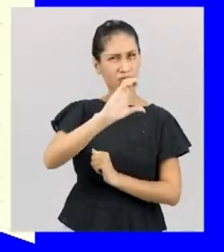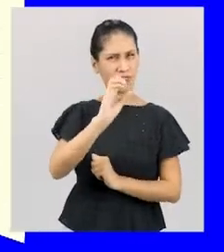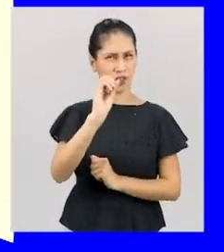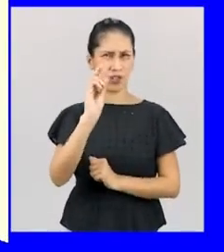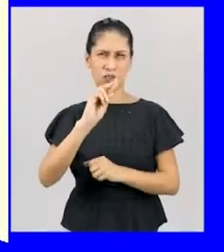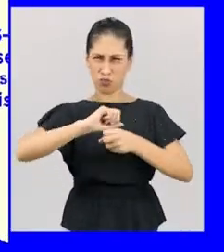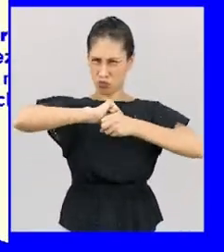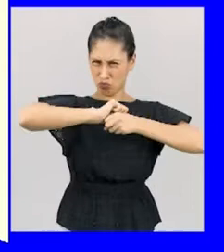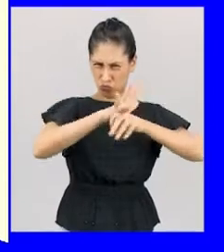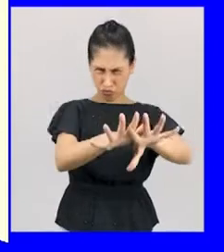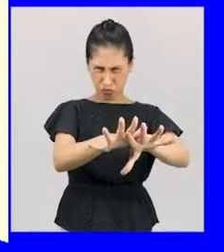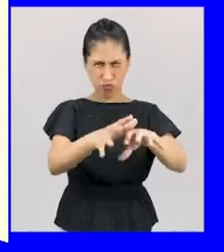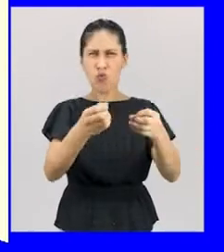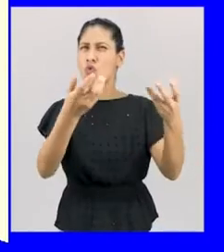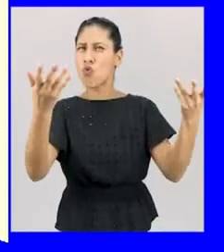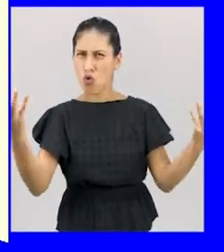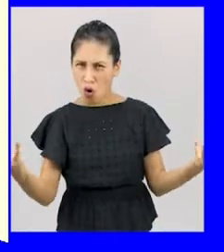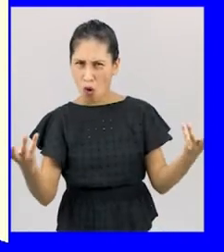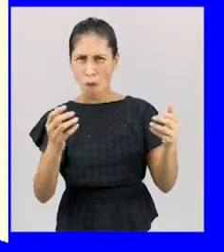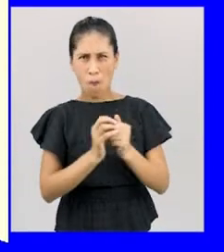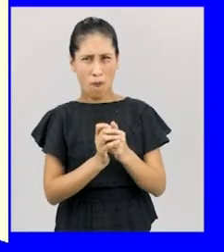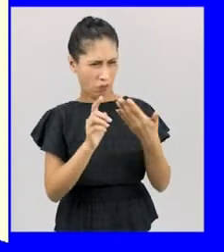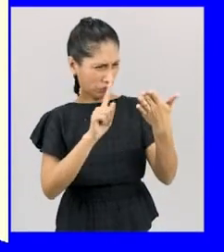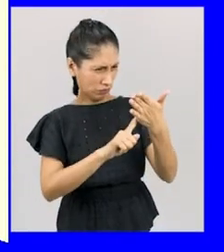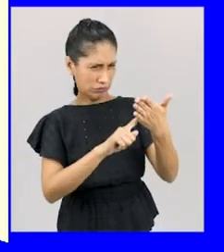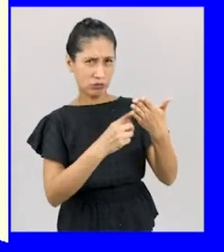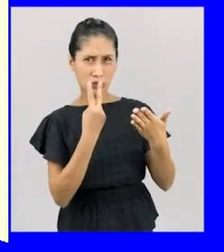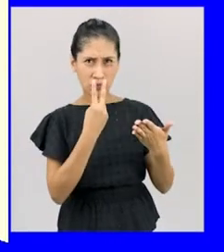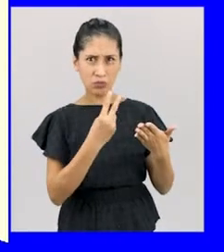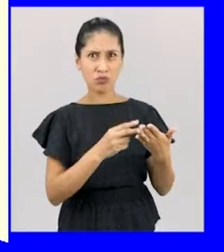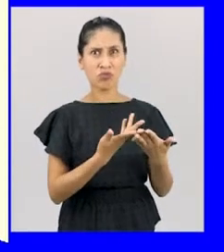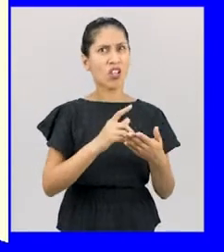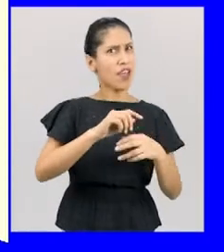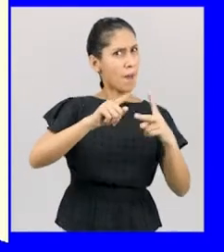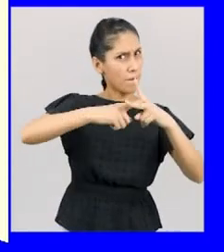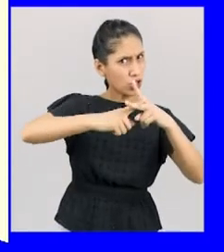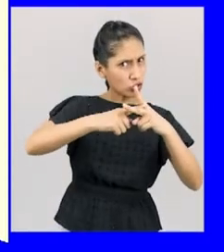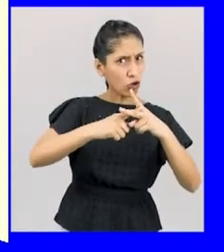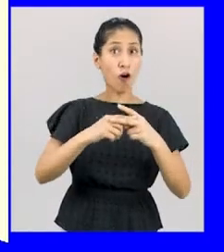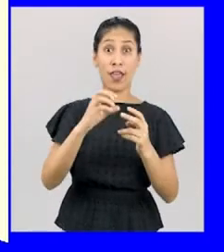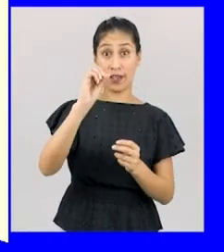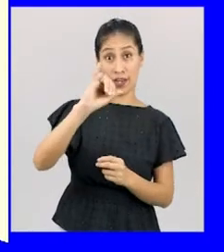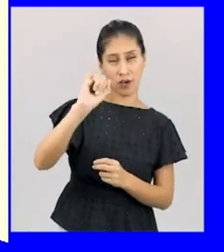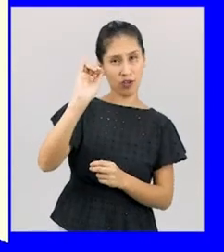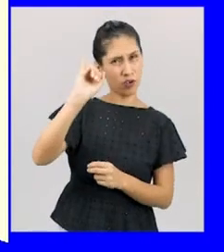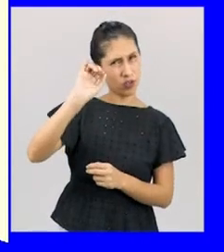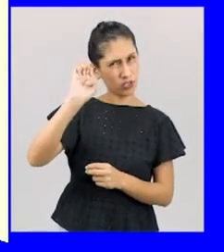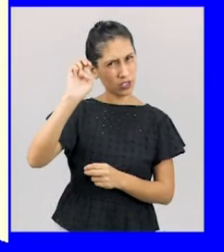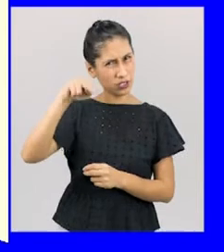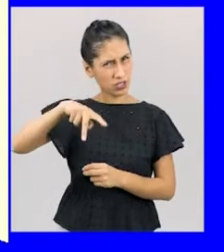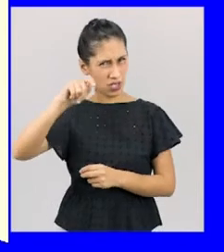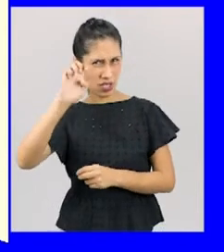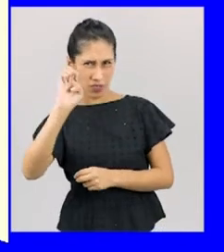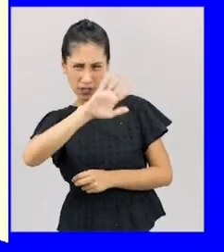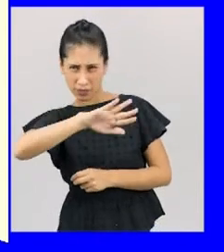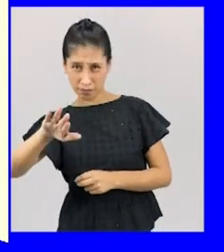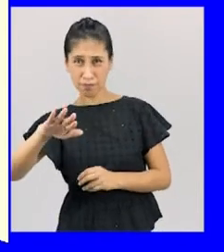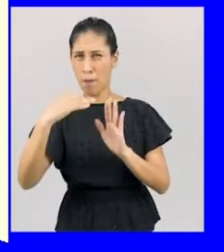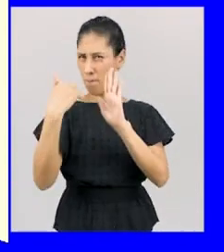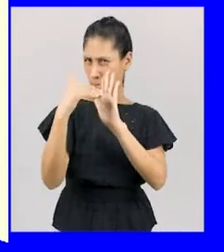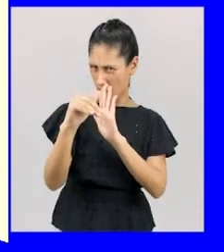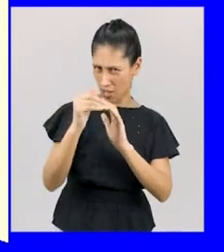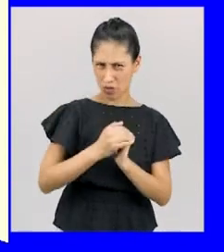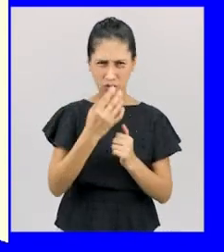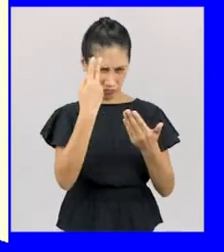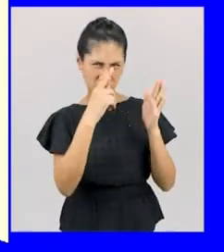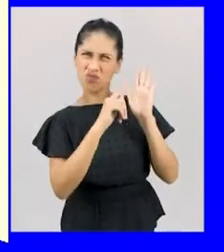El coronavirus, causante del MERS-CoV, síndrome respiratorio de Oriente Medio. Esta cepa de coronavirus se